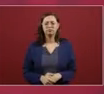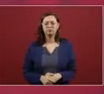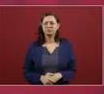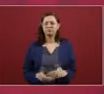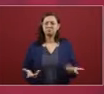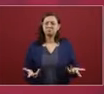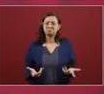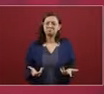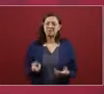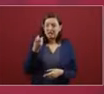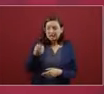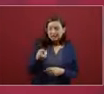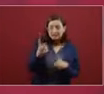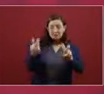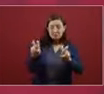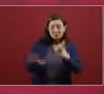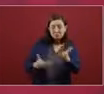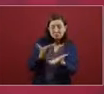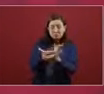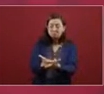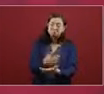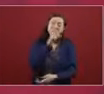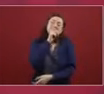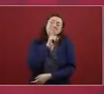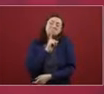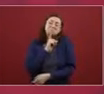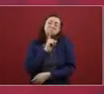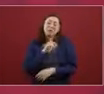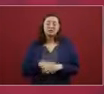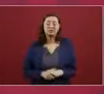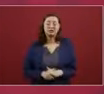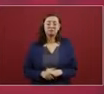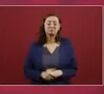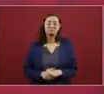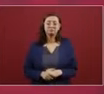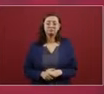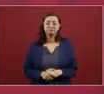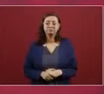cierto lo que estás